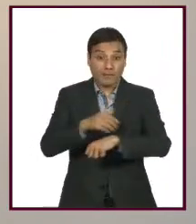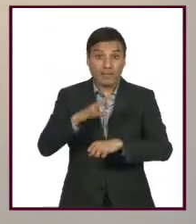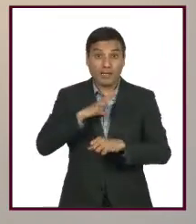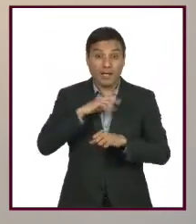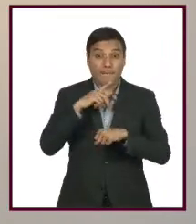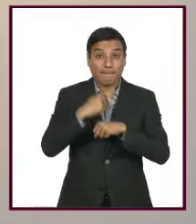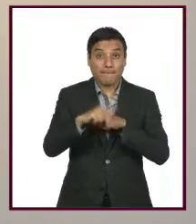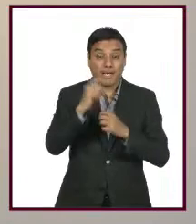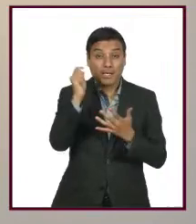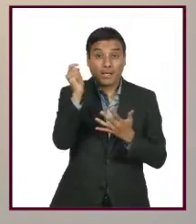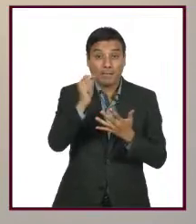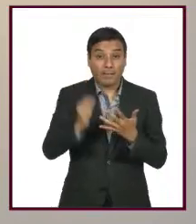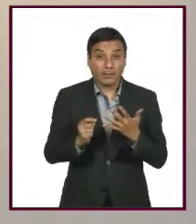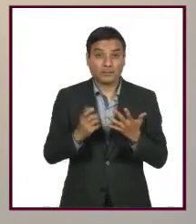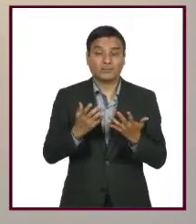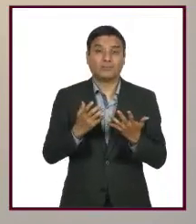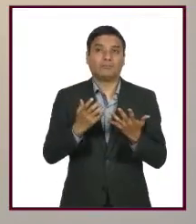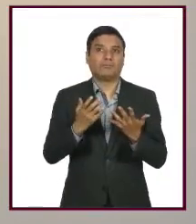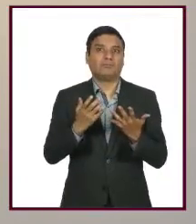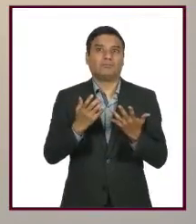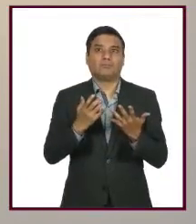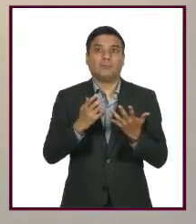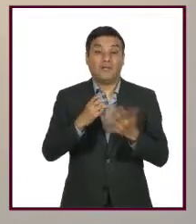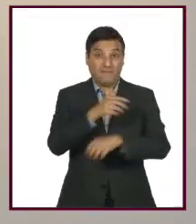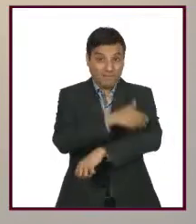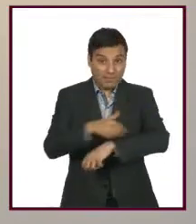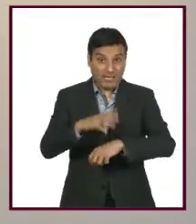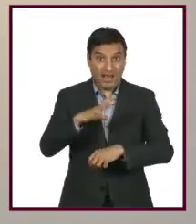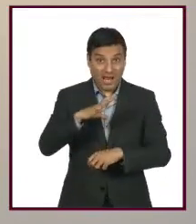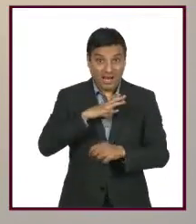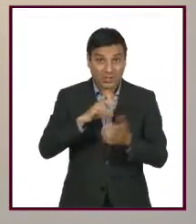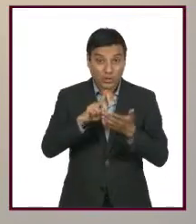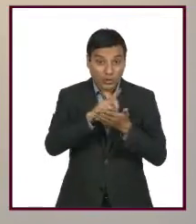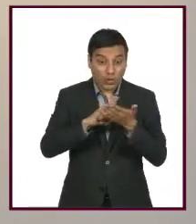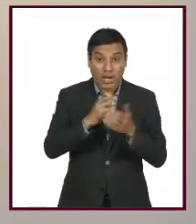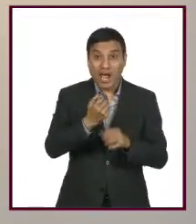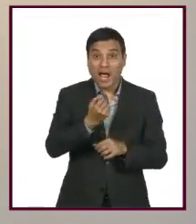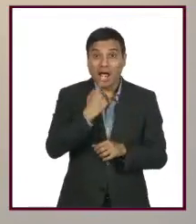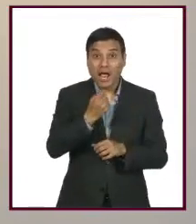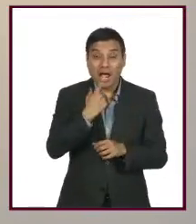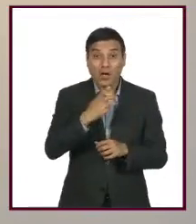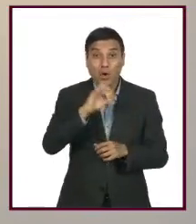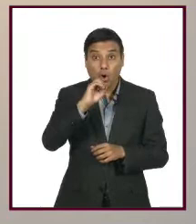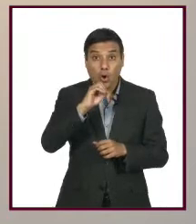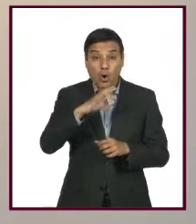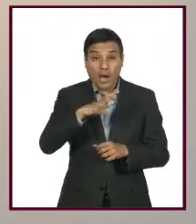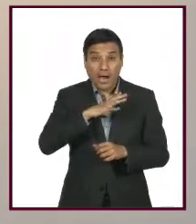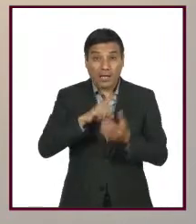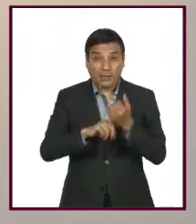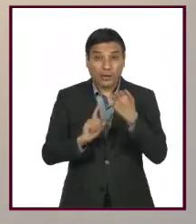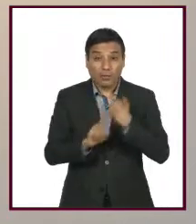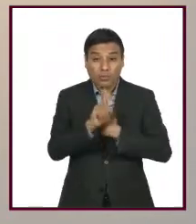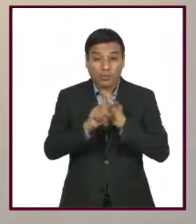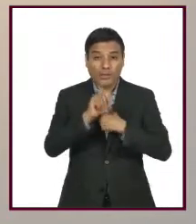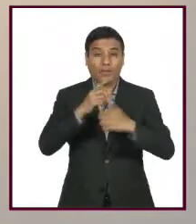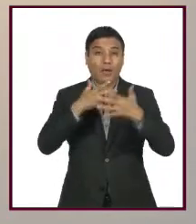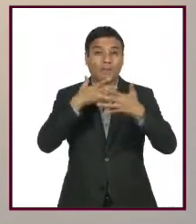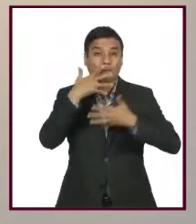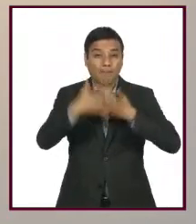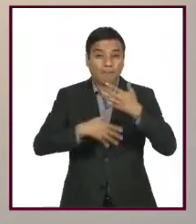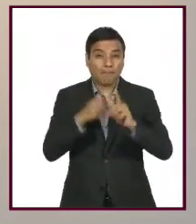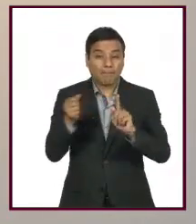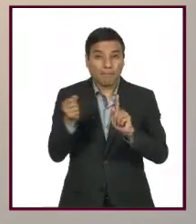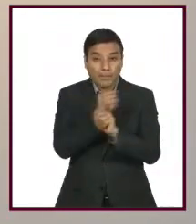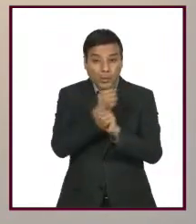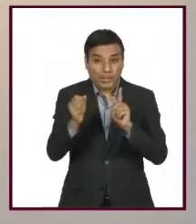o familiares de primer grado con consumo de alguna sustancia o conflictos intrafamiliares, violencia o